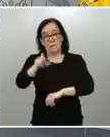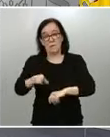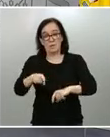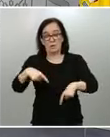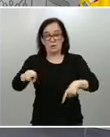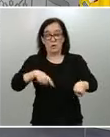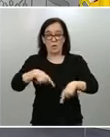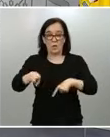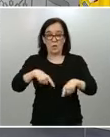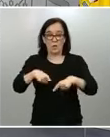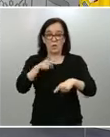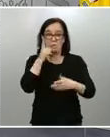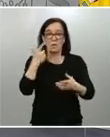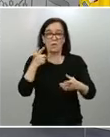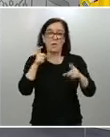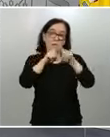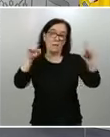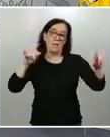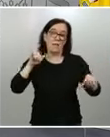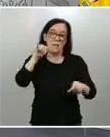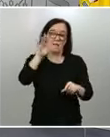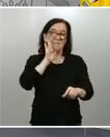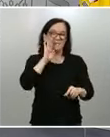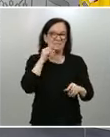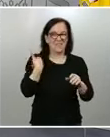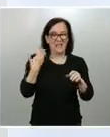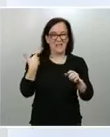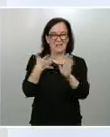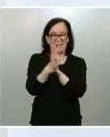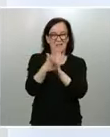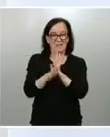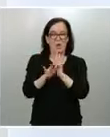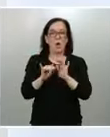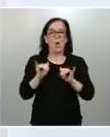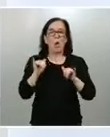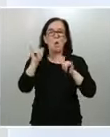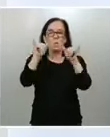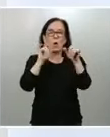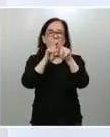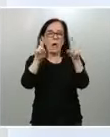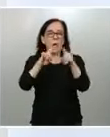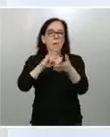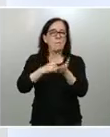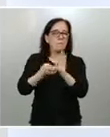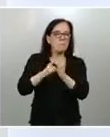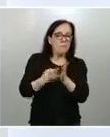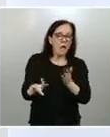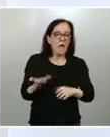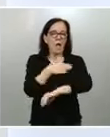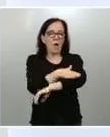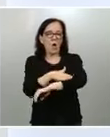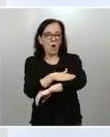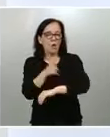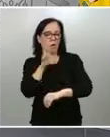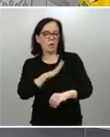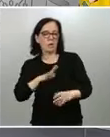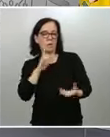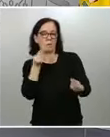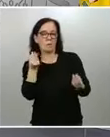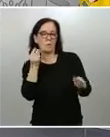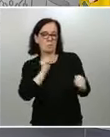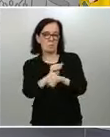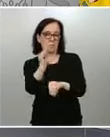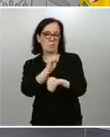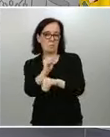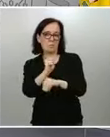aerolíneas que ya hacía referencia antes a los vuelos si hay algún plan por parte del gobierno una previsión de tener que ayudar con dinero público a las aerolíneas